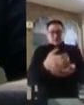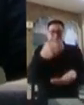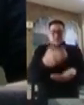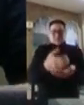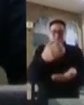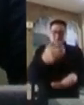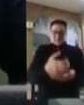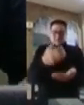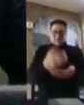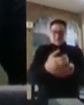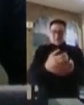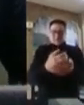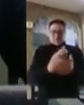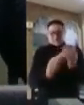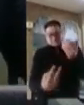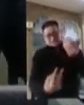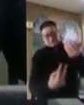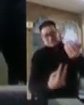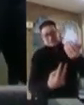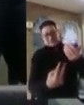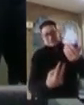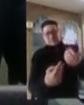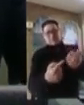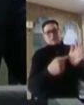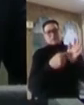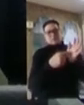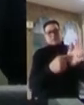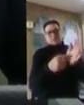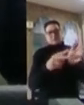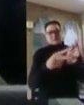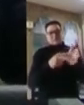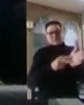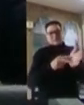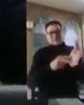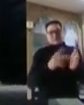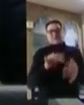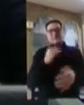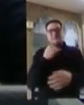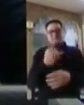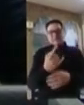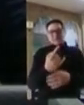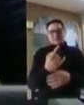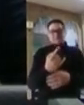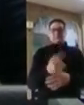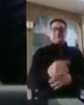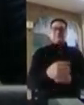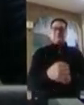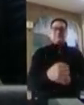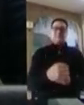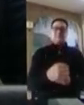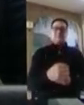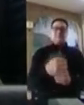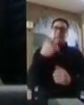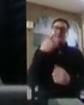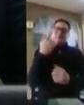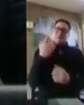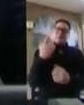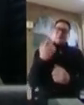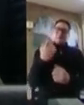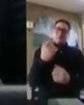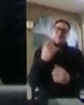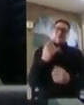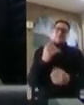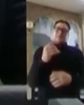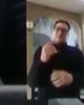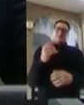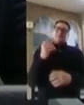abajo aparece ese versículo que dice de la siguiente manera: porque de tal manera